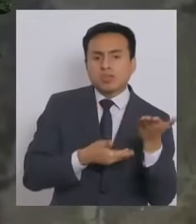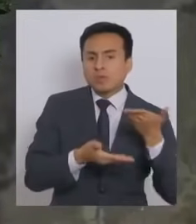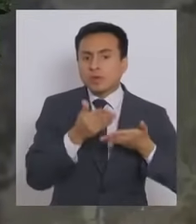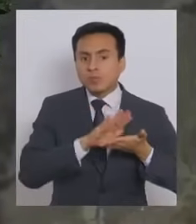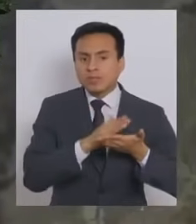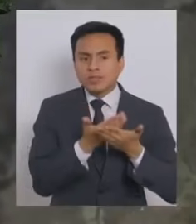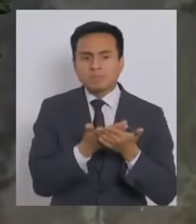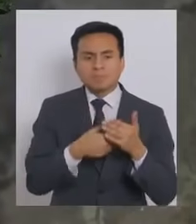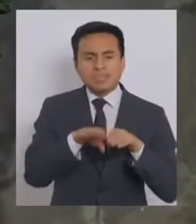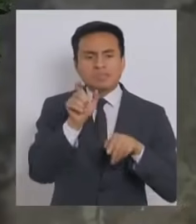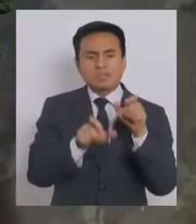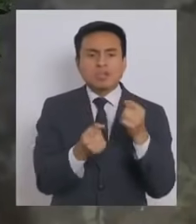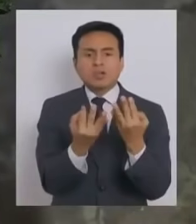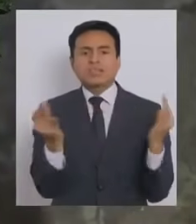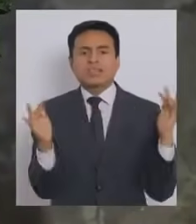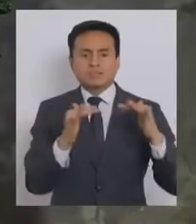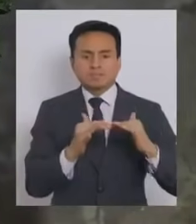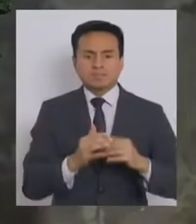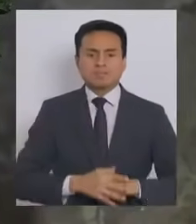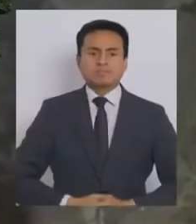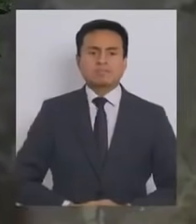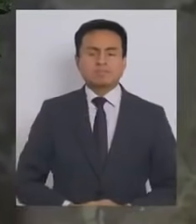el manejo de los aforos.